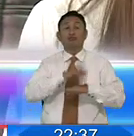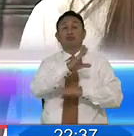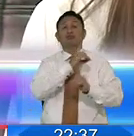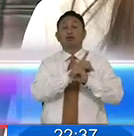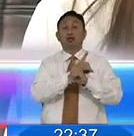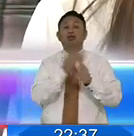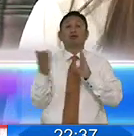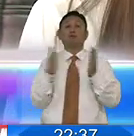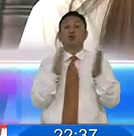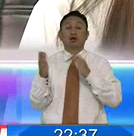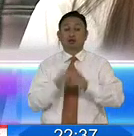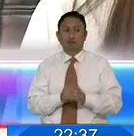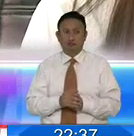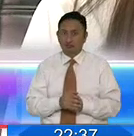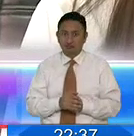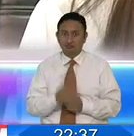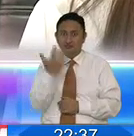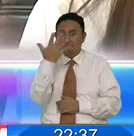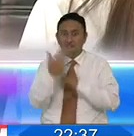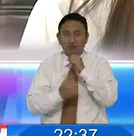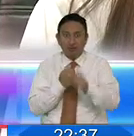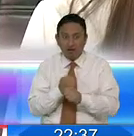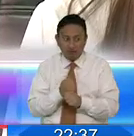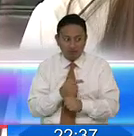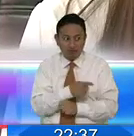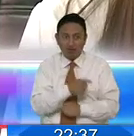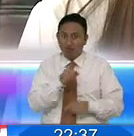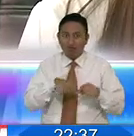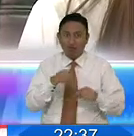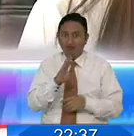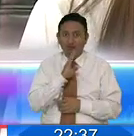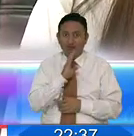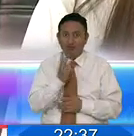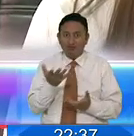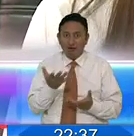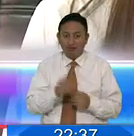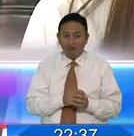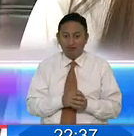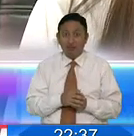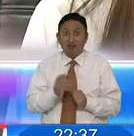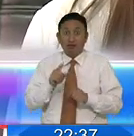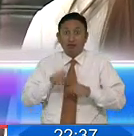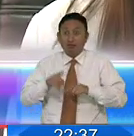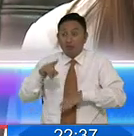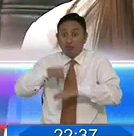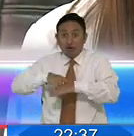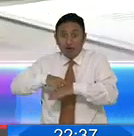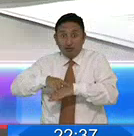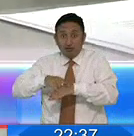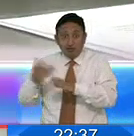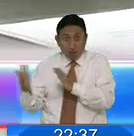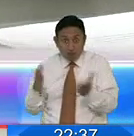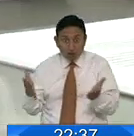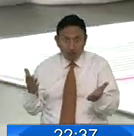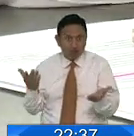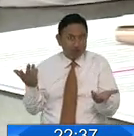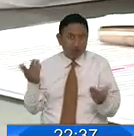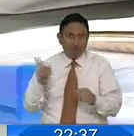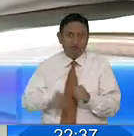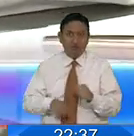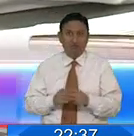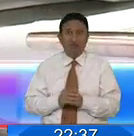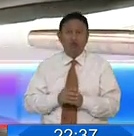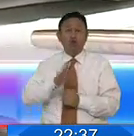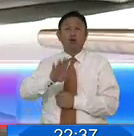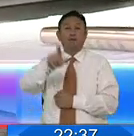el niño tiene cinco años y todavía no habla no controla esfínteres como va a ser temporal hay cuatro procesadas por este